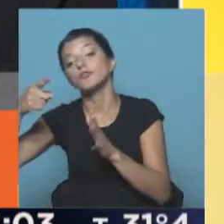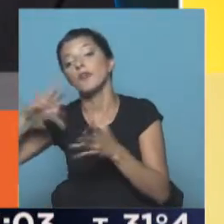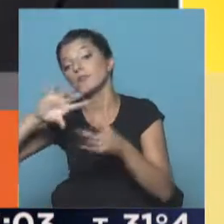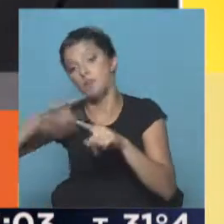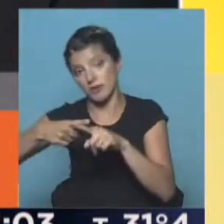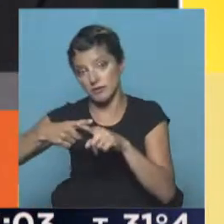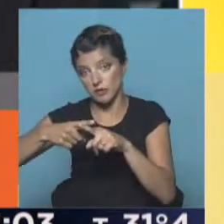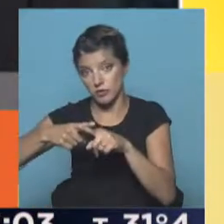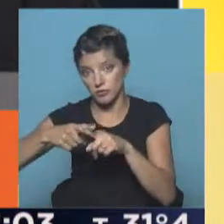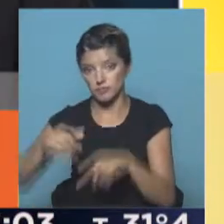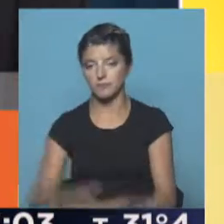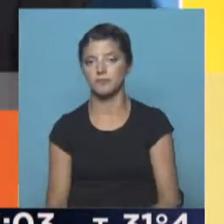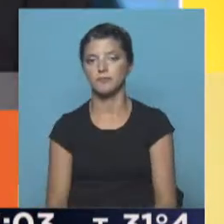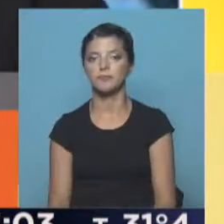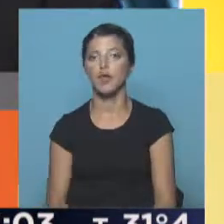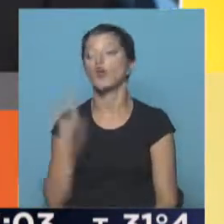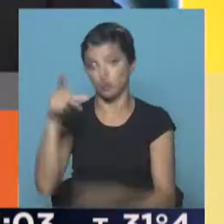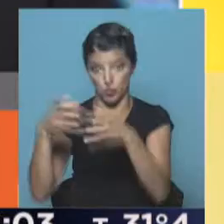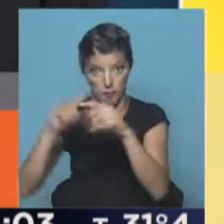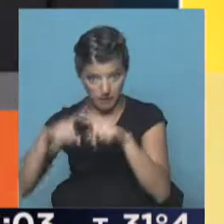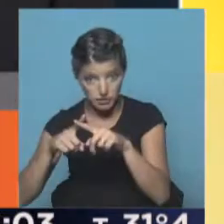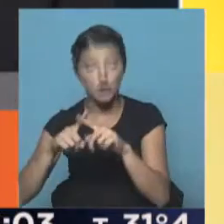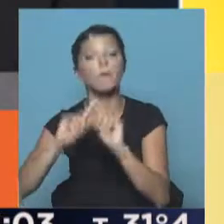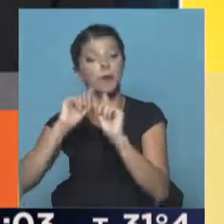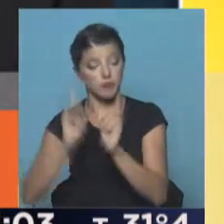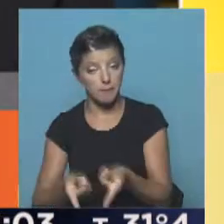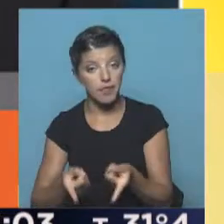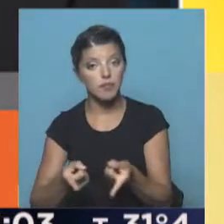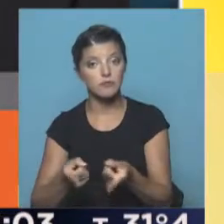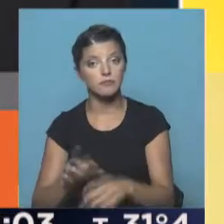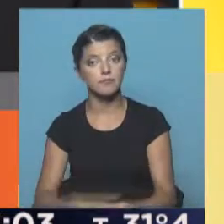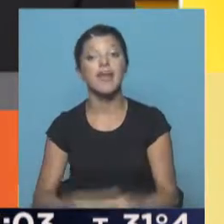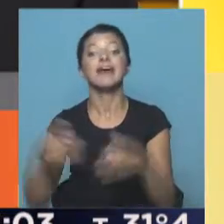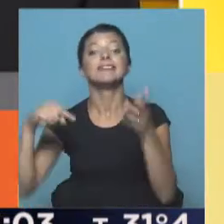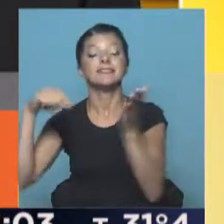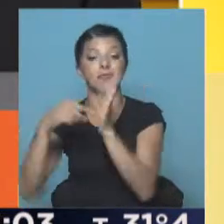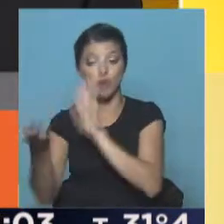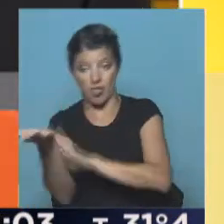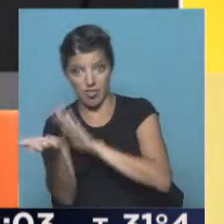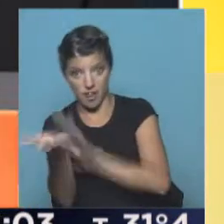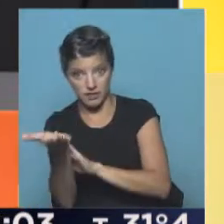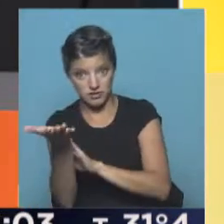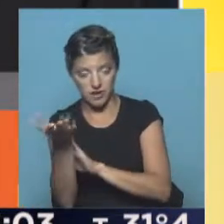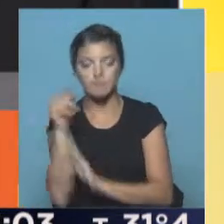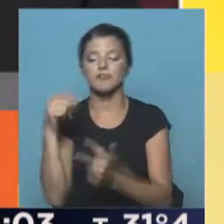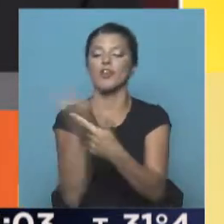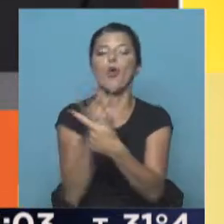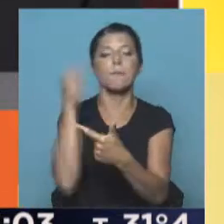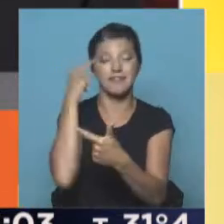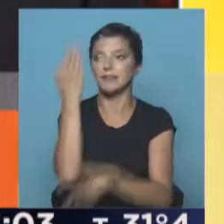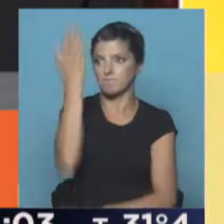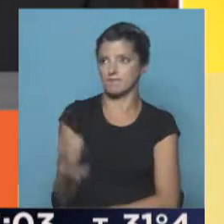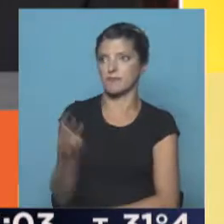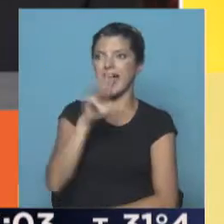italiano, comprendida la mayoría de su partido e incluso una gran parte del centro derecha, ven en Renzi el hombre que